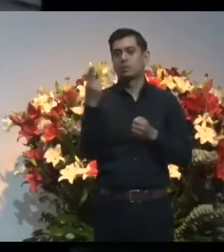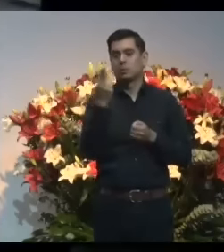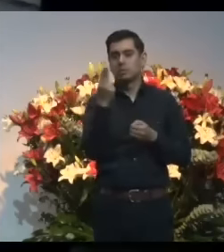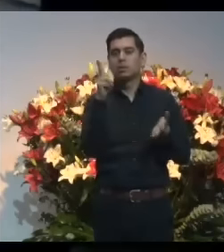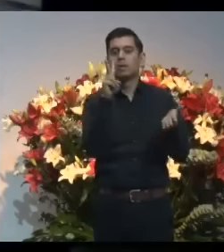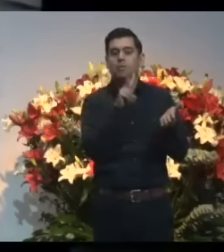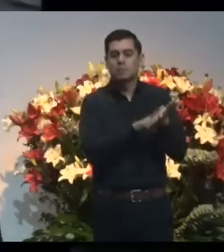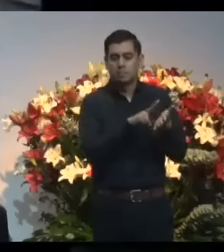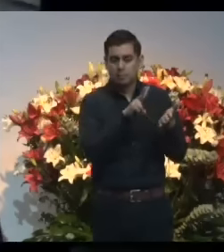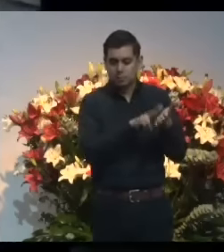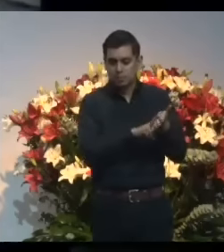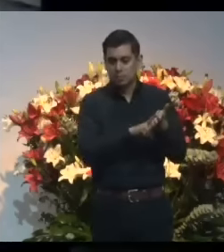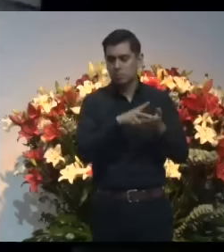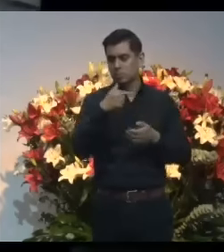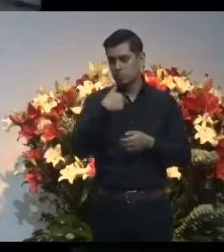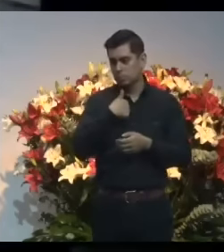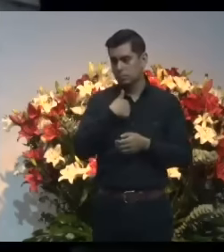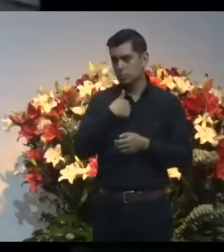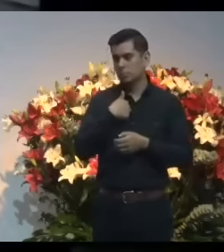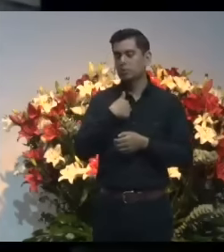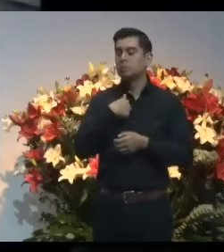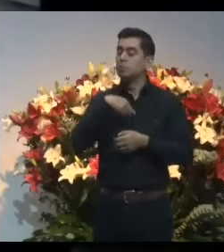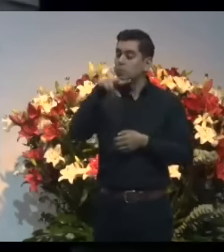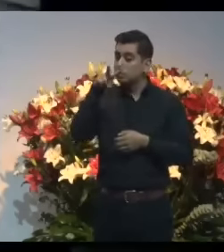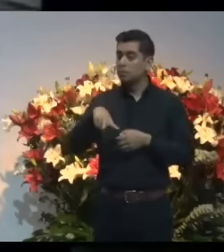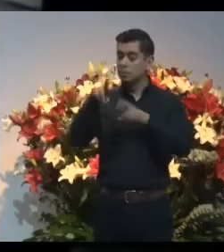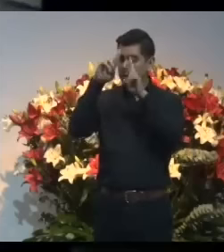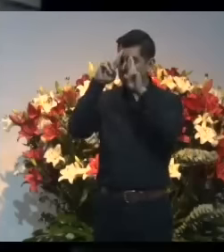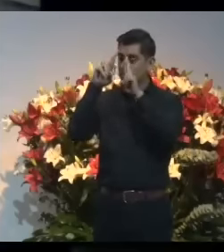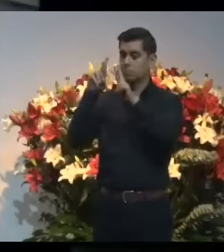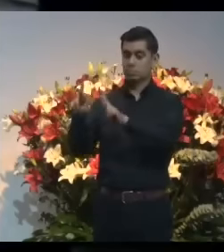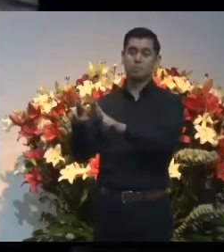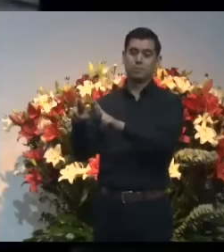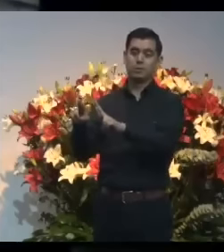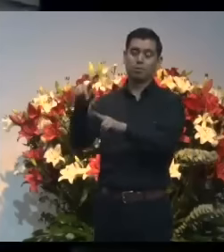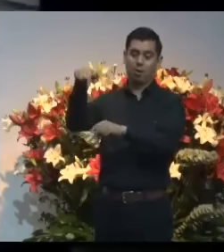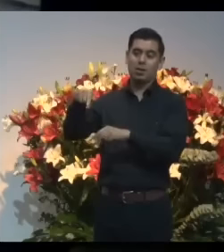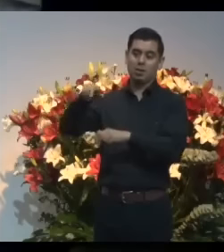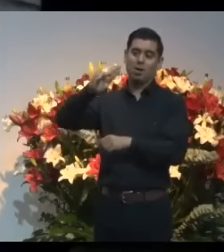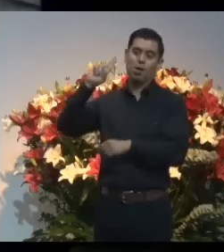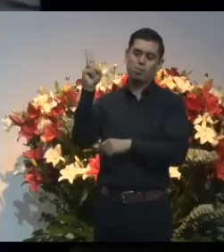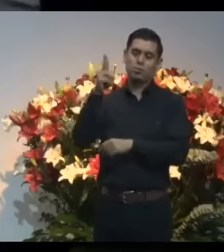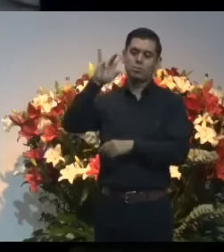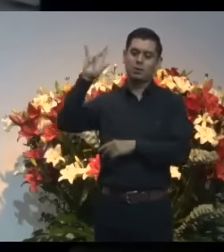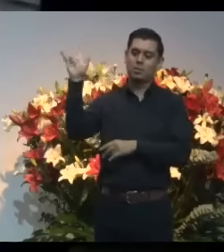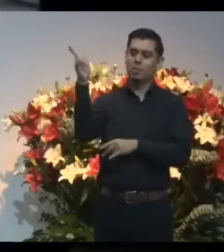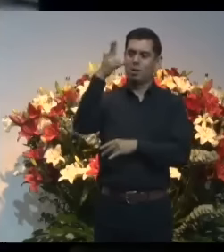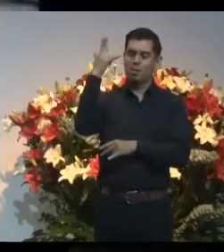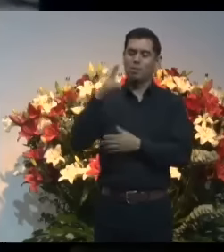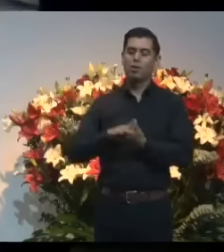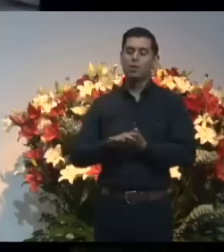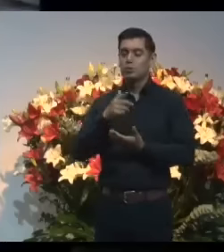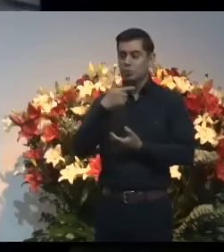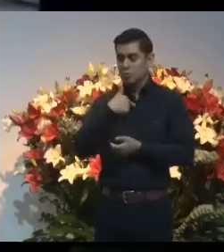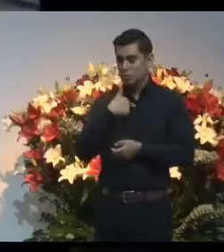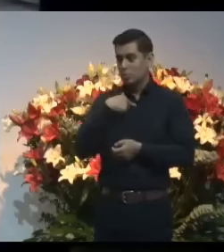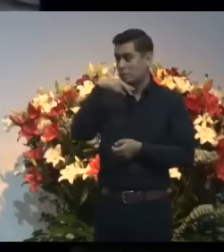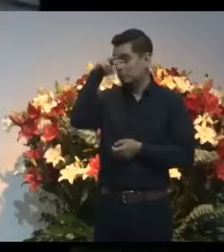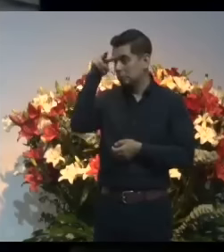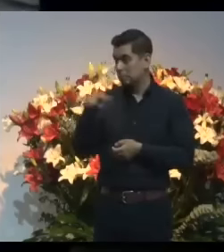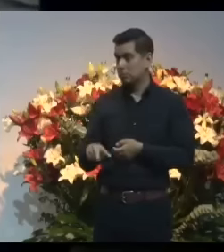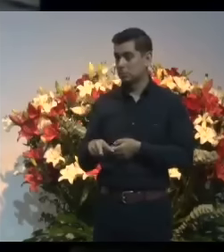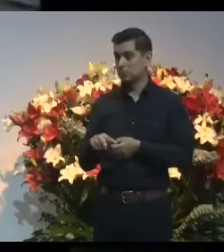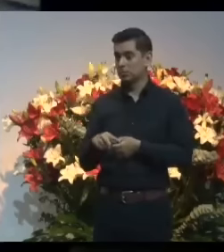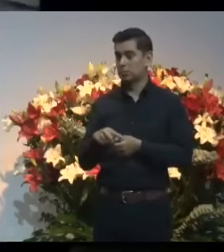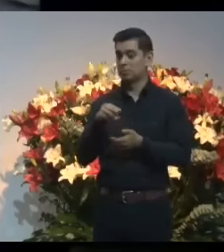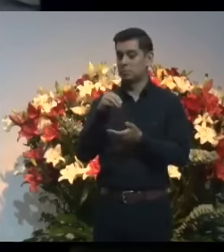muchísimo. Yo le tengo un enorme respeto y reconocimiento a Libero en ese sentido. Entonces voy a tratar de ser mucho más clara